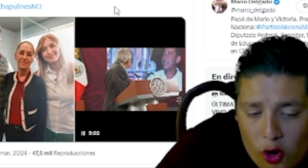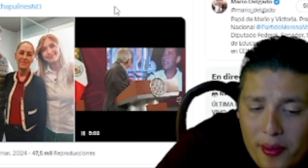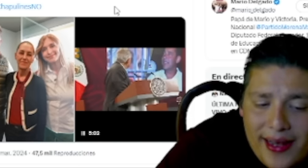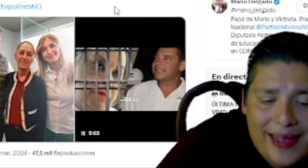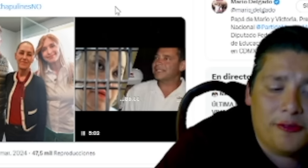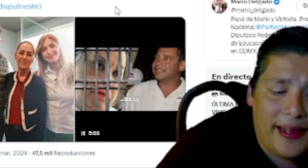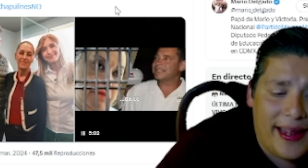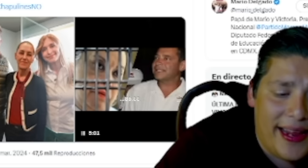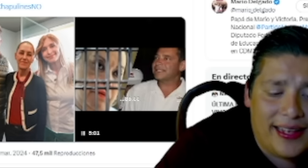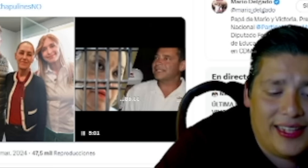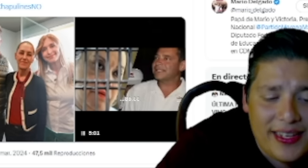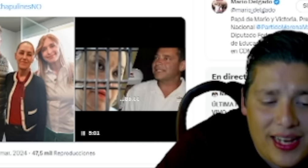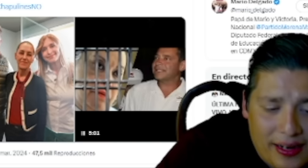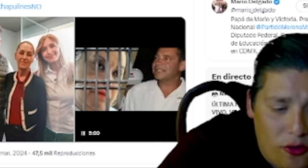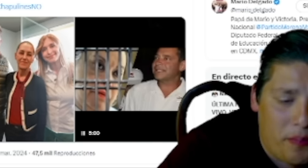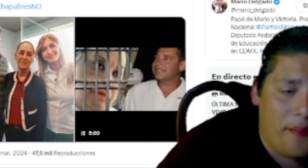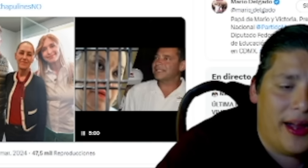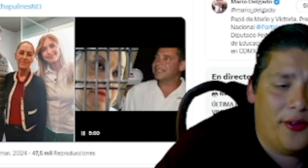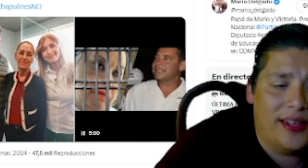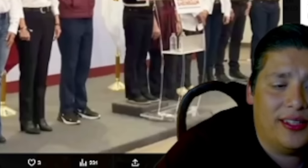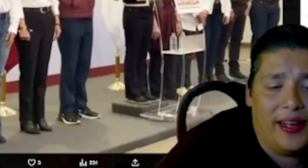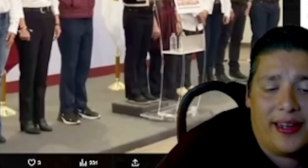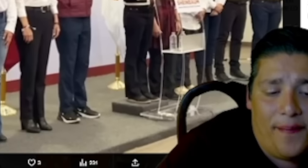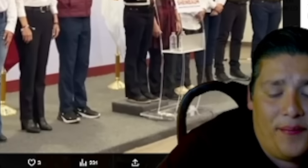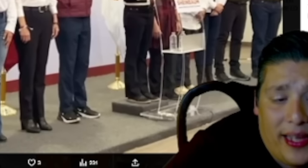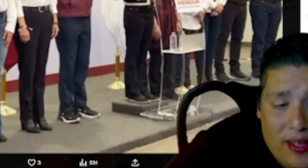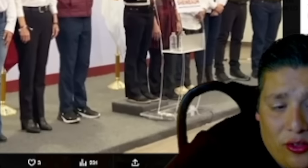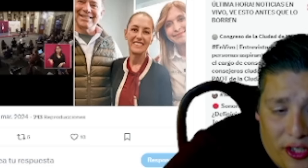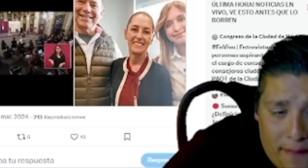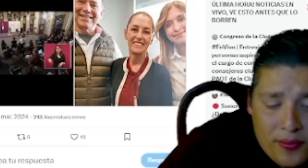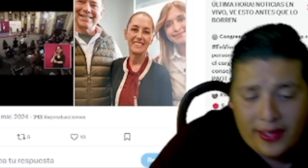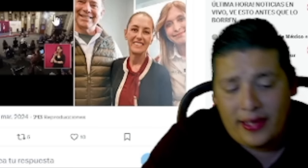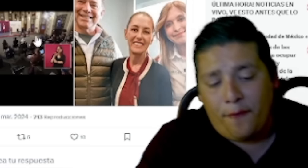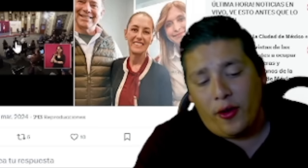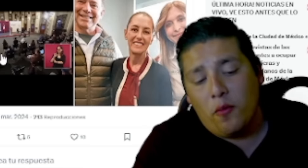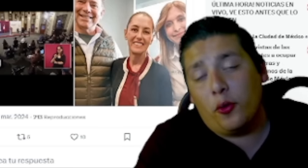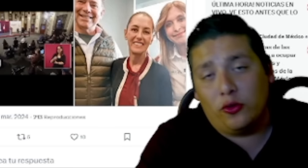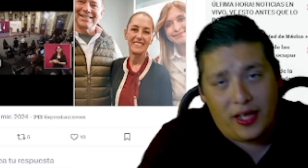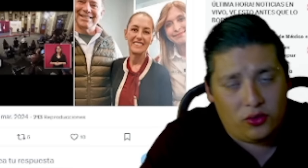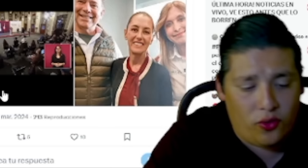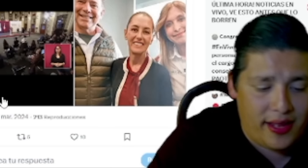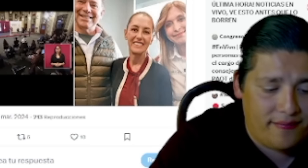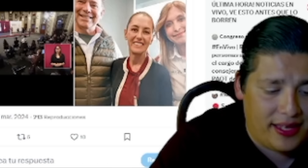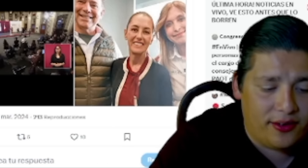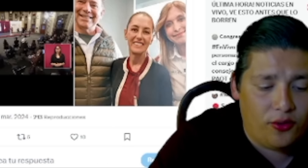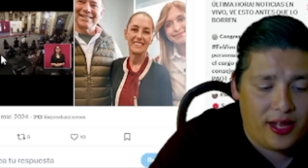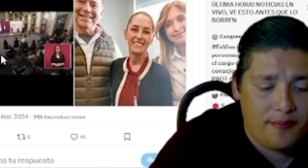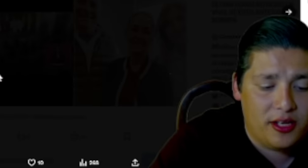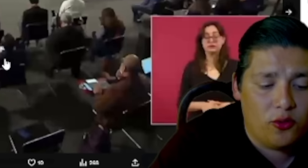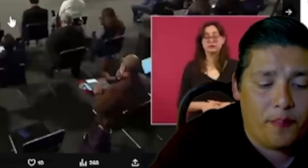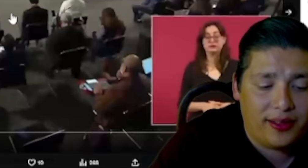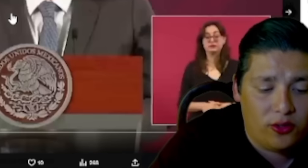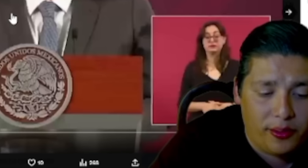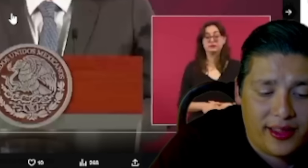pues no ven las mañaneras, le echa la culpa a Mario y a Citlali Hernández. Eso sí, fue un proceso interno